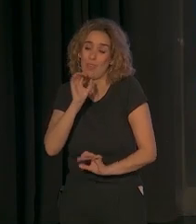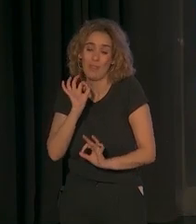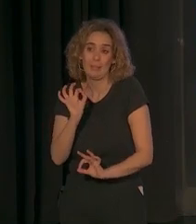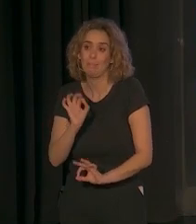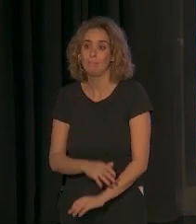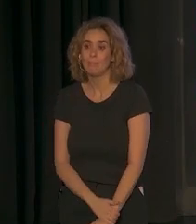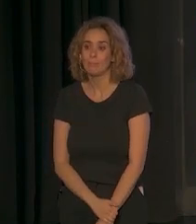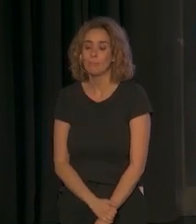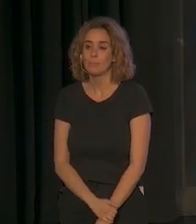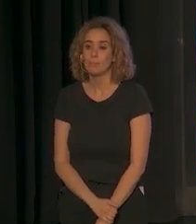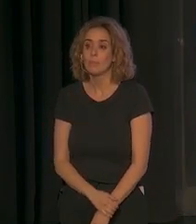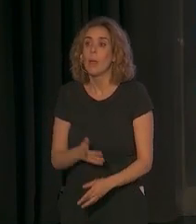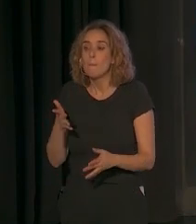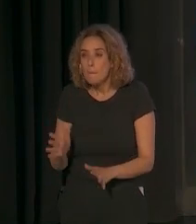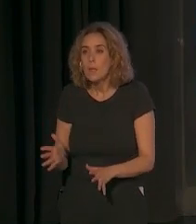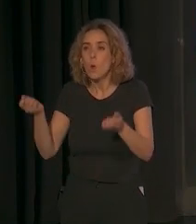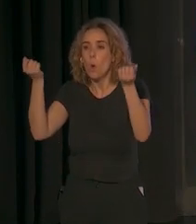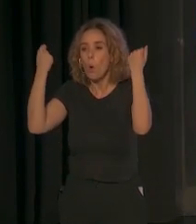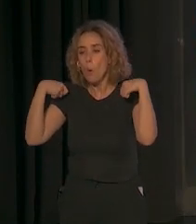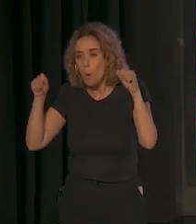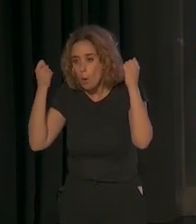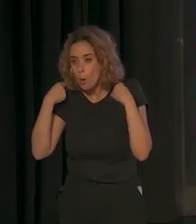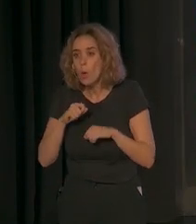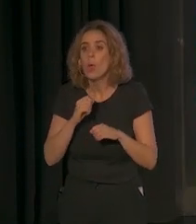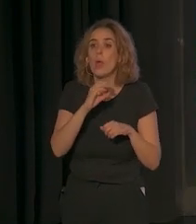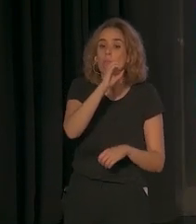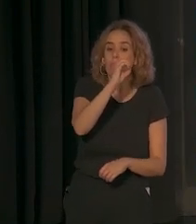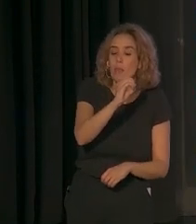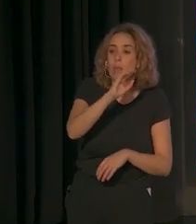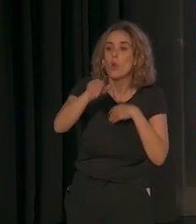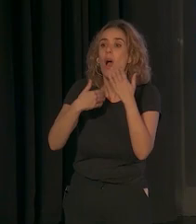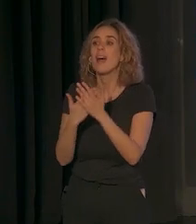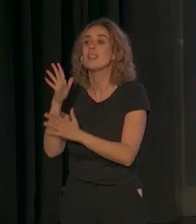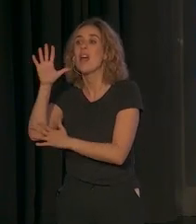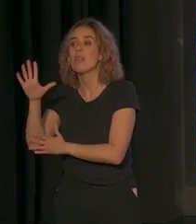Pero las prácticas son de 0 a 5 años.